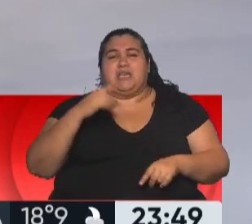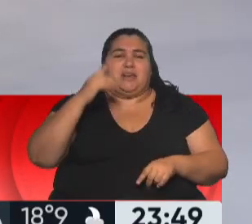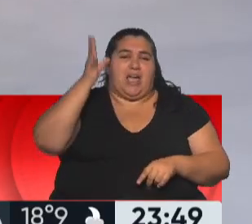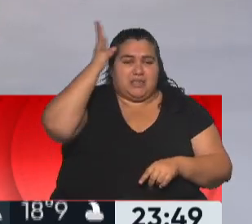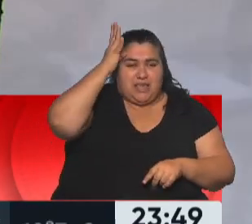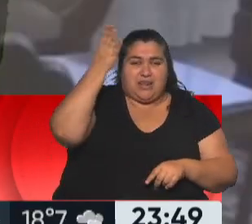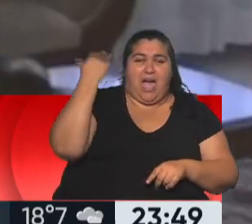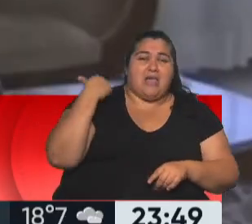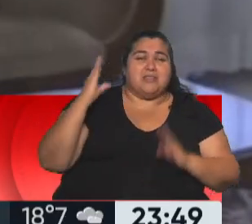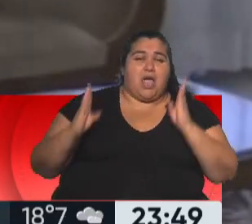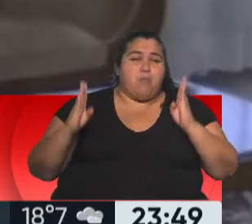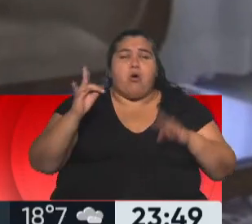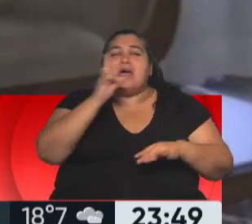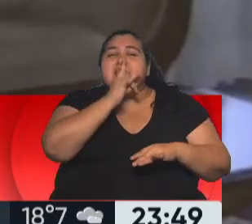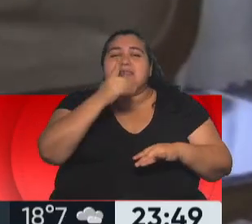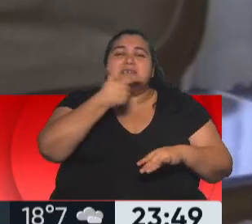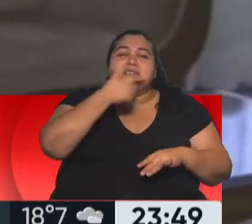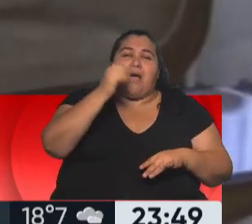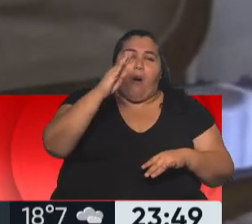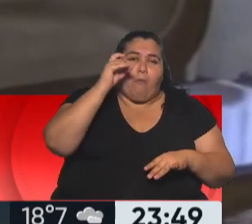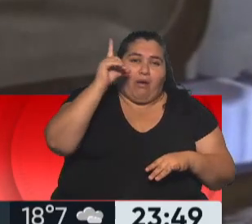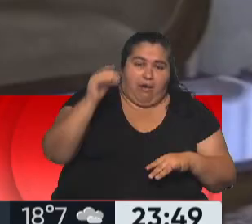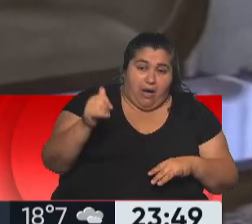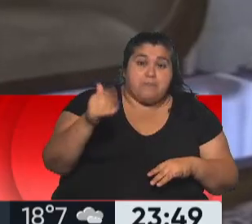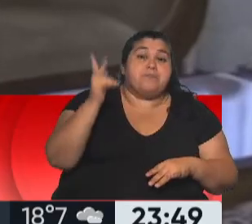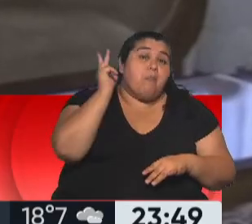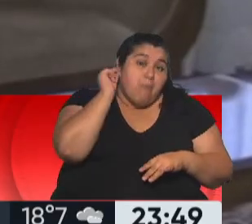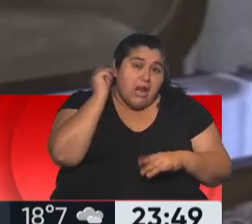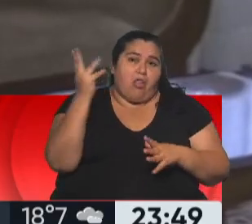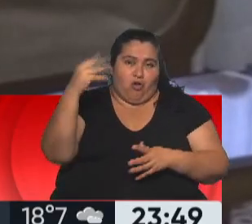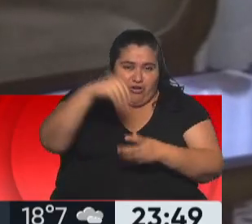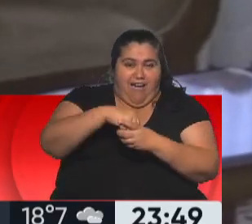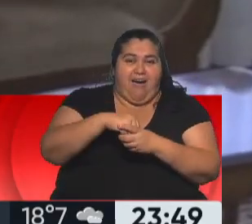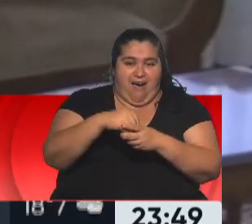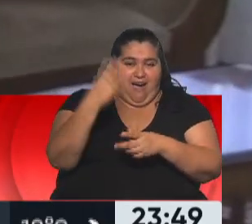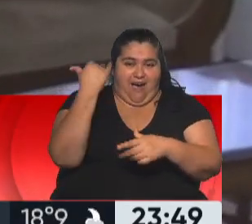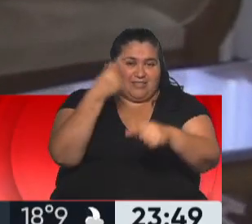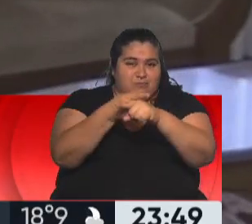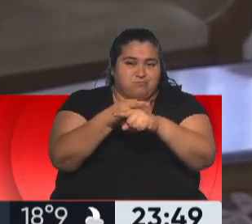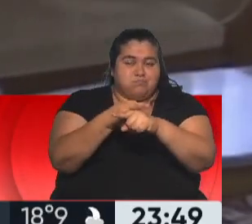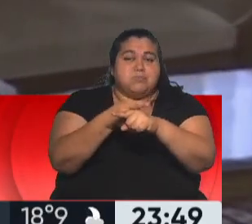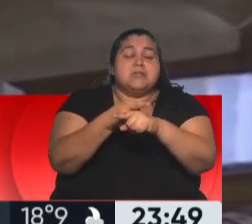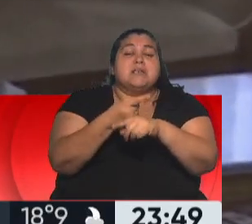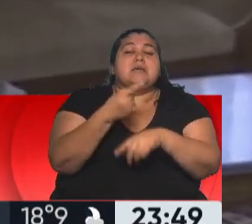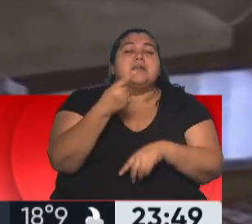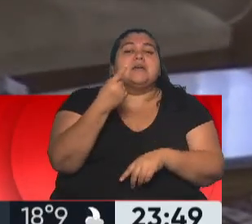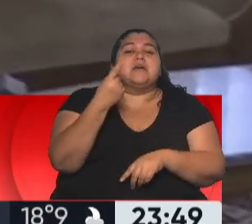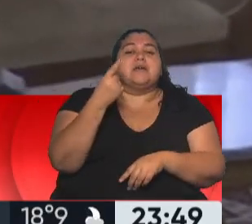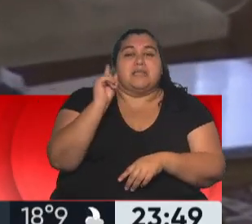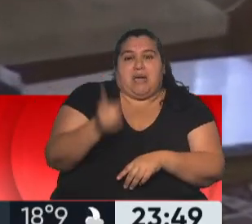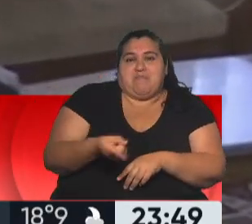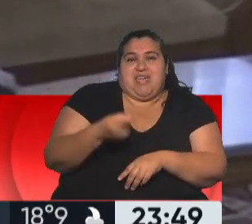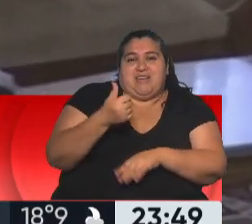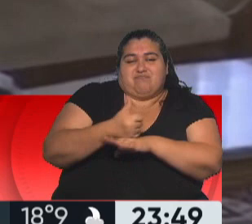de Sabella, que inclusive tenía a Maradona como protagonista también en la tribuna, pero todos en la previa